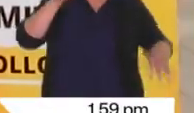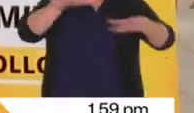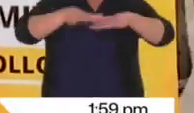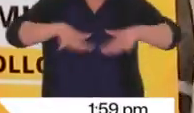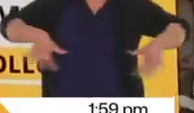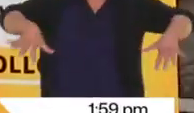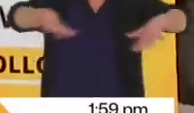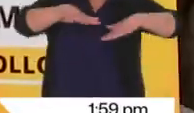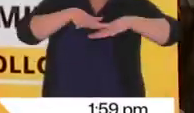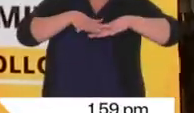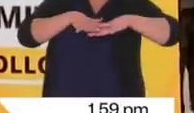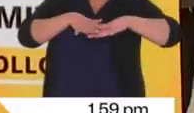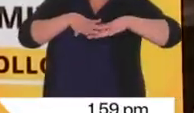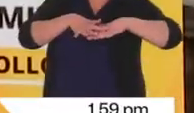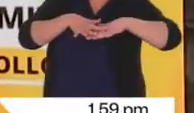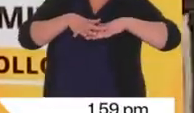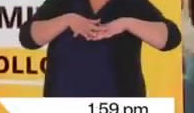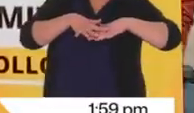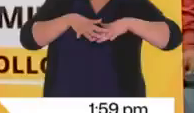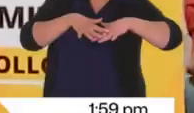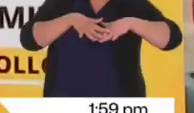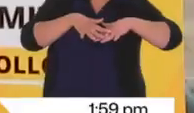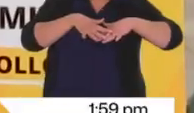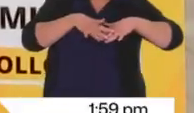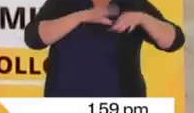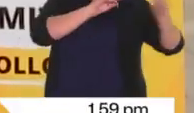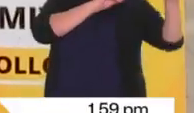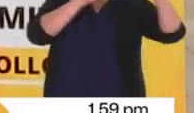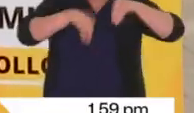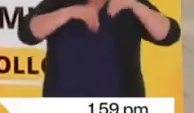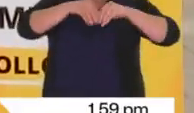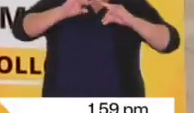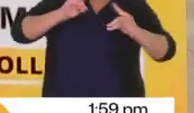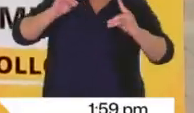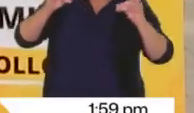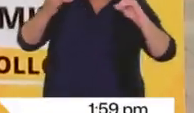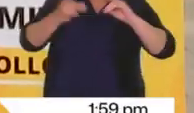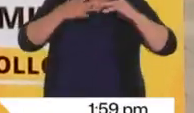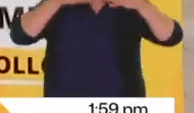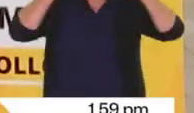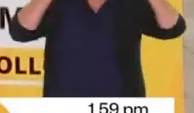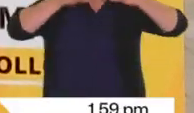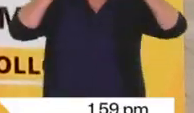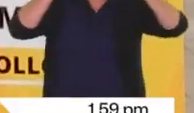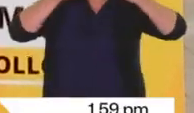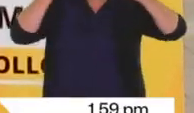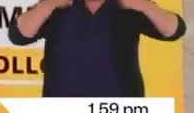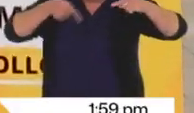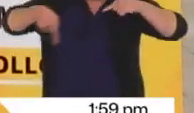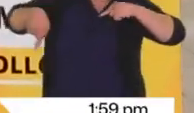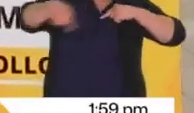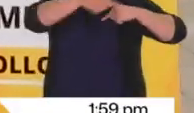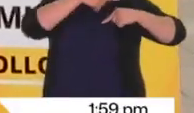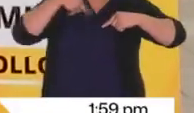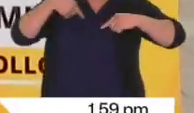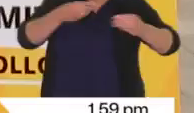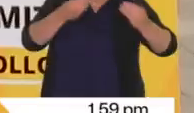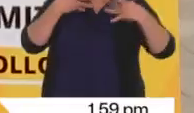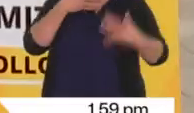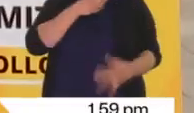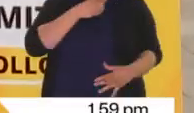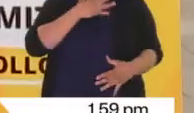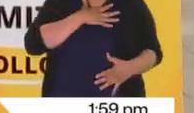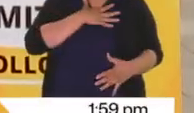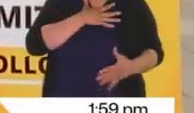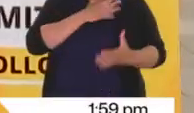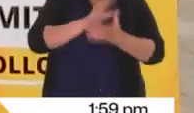generosos con nosotros ellos costaron el traslado para estar acá nos Han atendido de la mejor manera posible y nos dieron la oportunidad increíble de estar acá